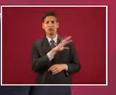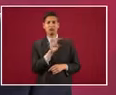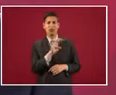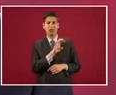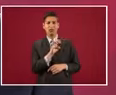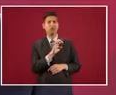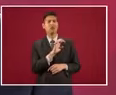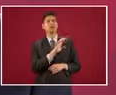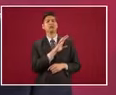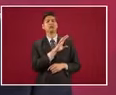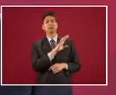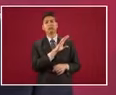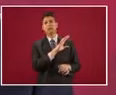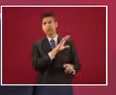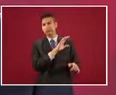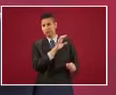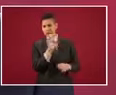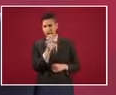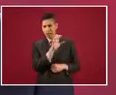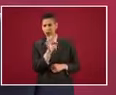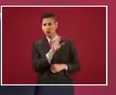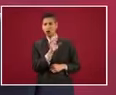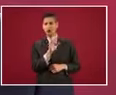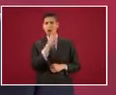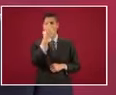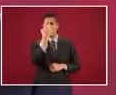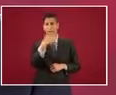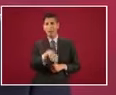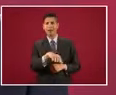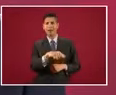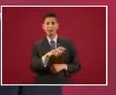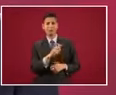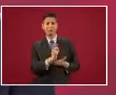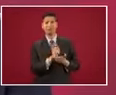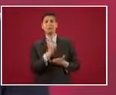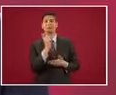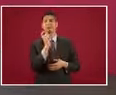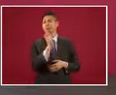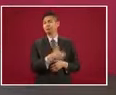500, para completar lo del avalúo,